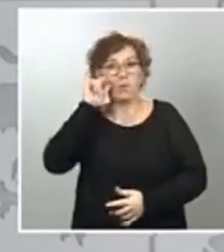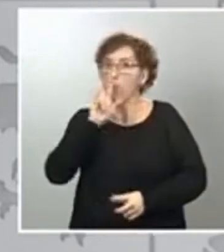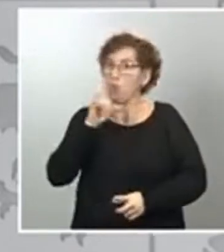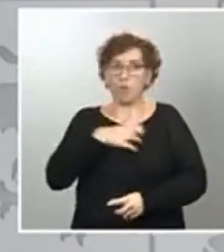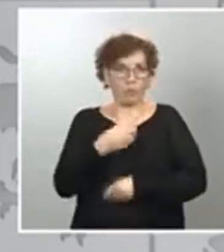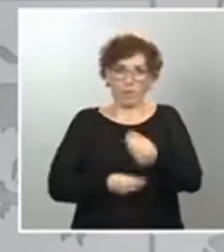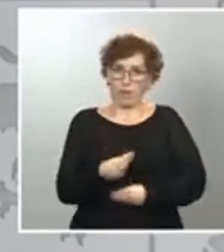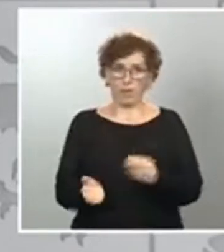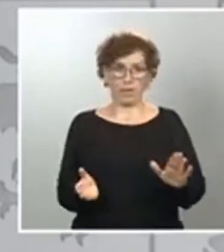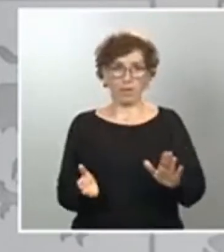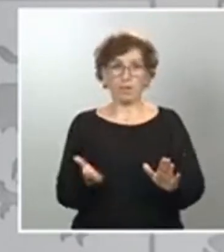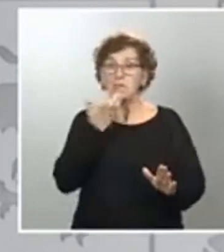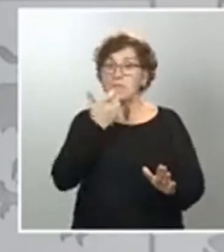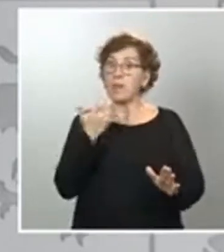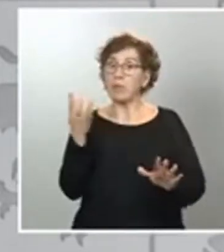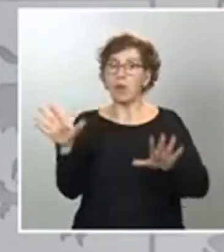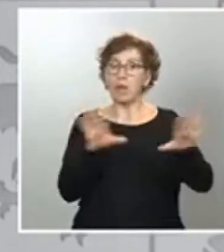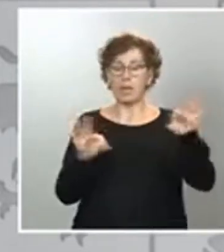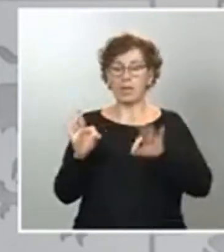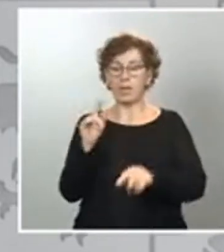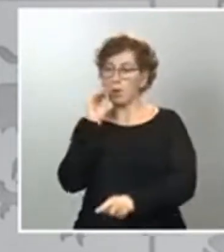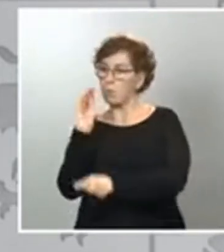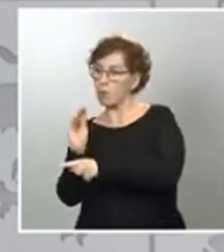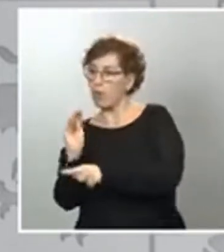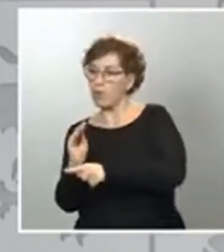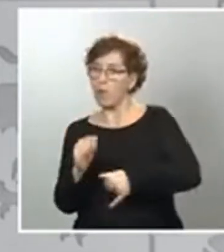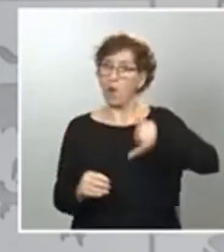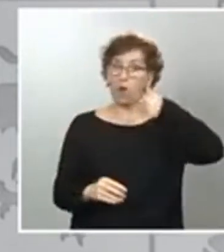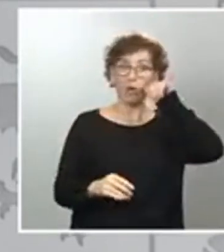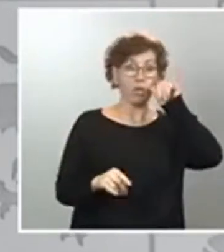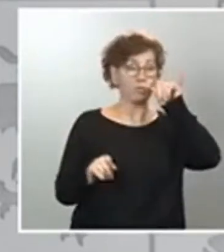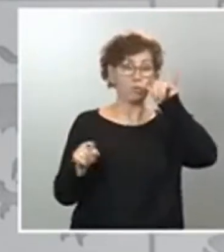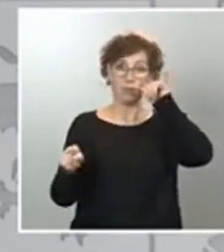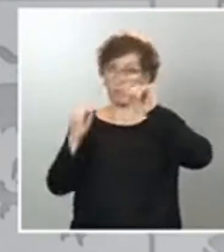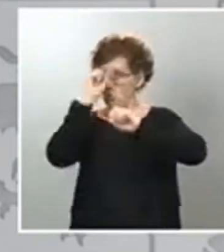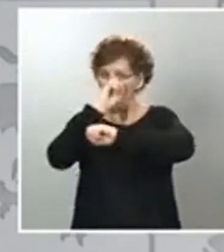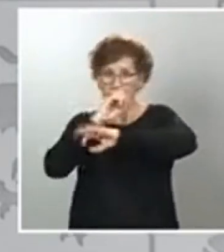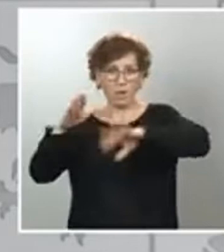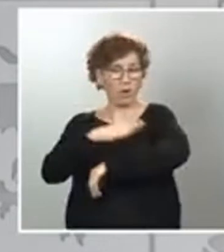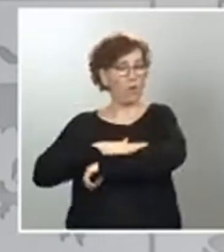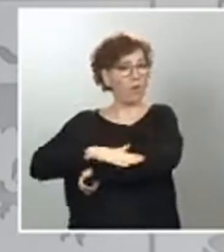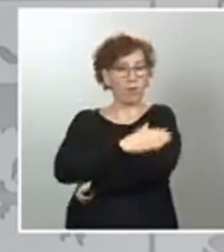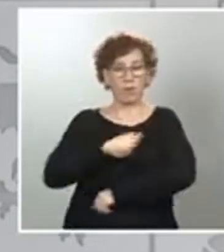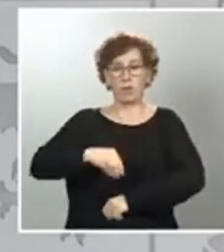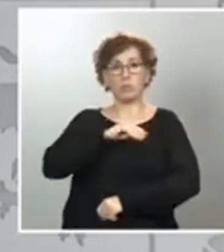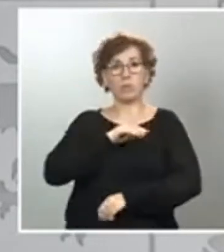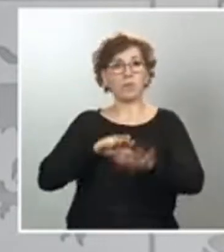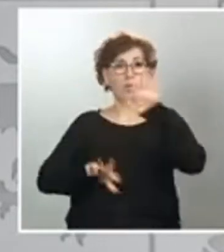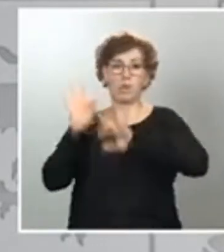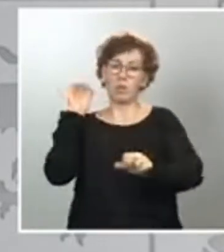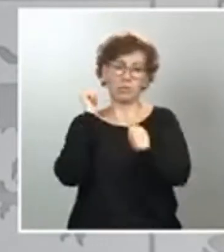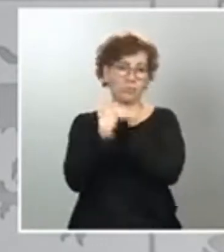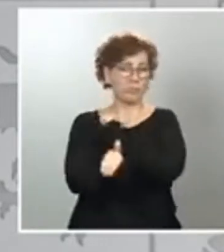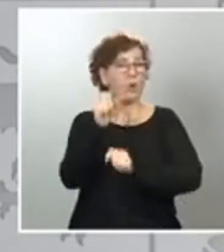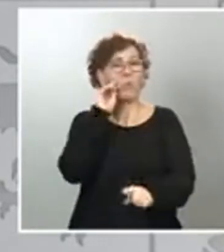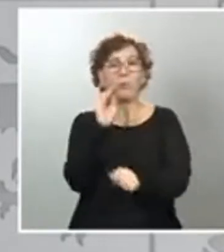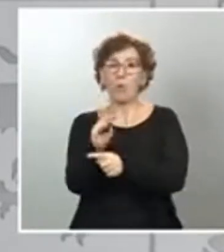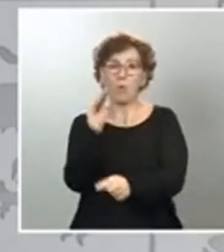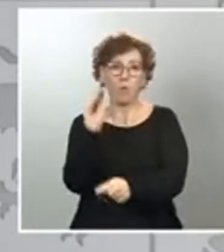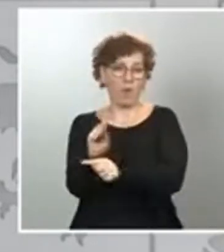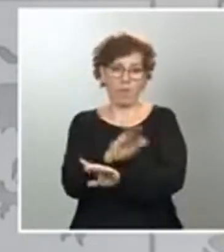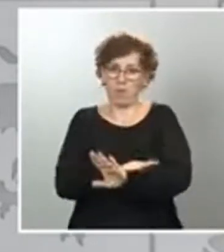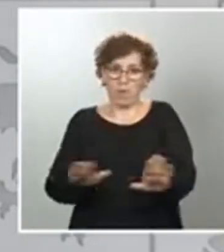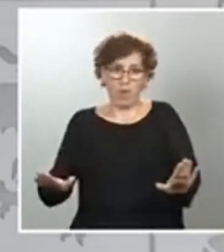y el riesgo, sin duda alguna el Gobierno de España lo que va a hacer es elegir siempre la prudencia. Estoy convencido de